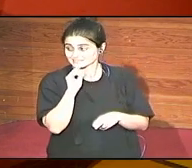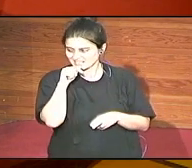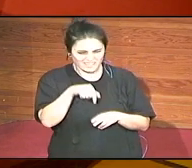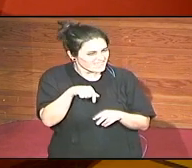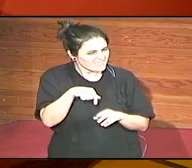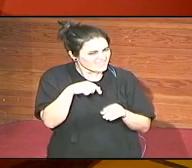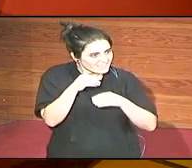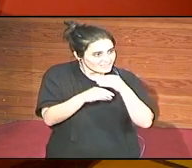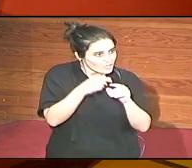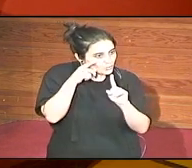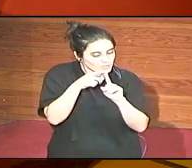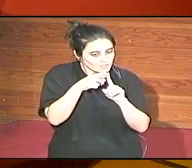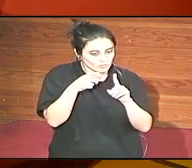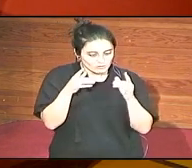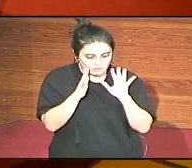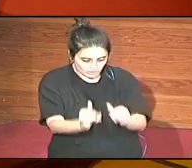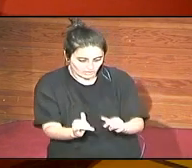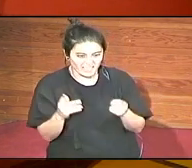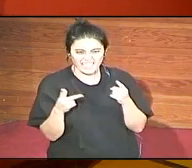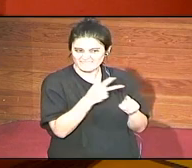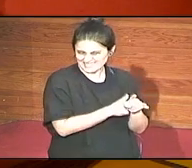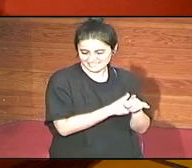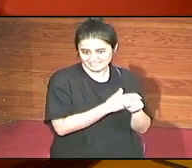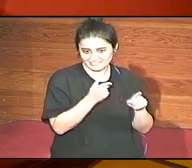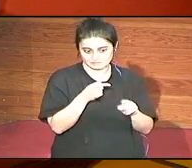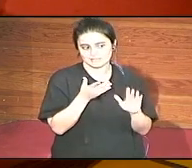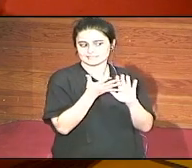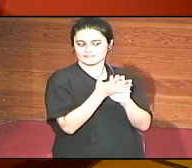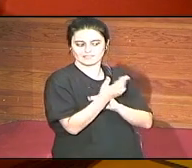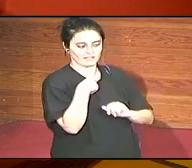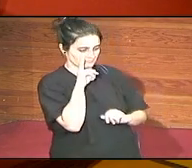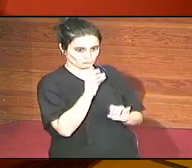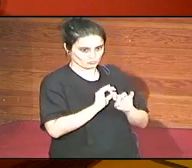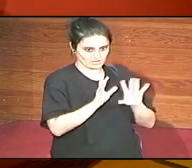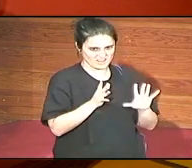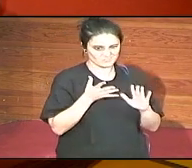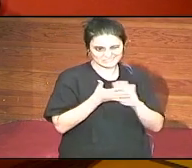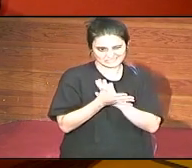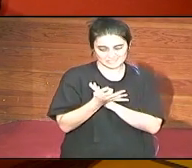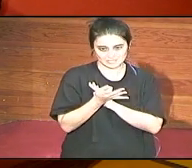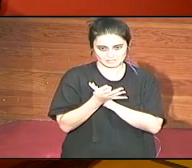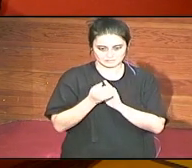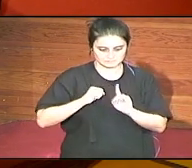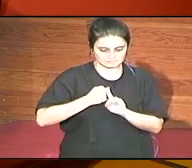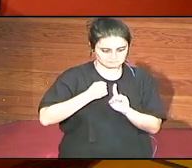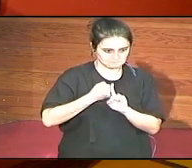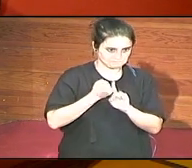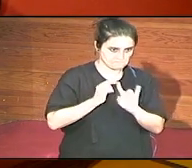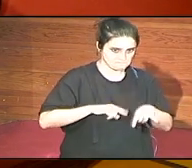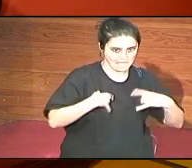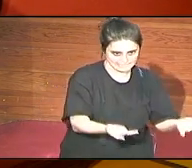que lleguen significa significaba y ahí lo veían claramente más presión para